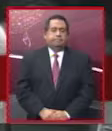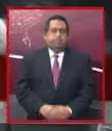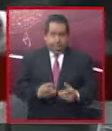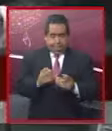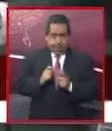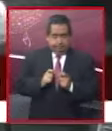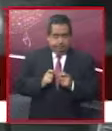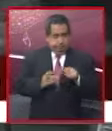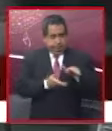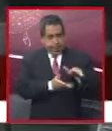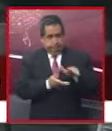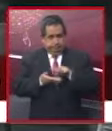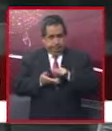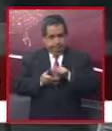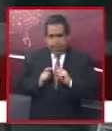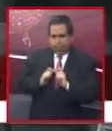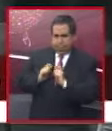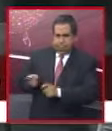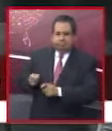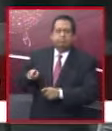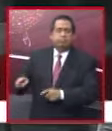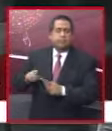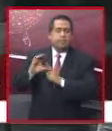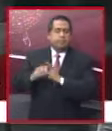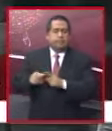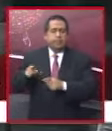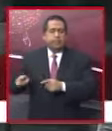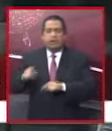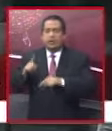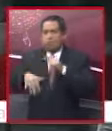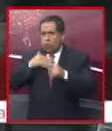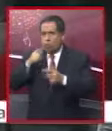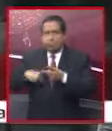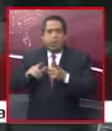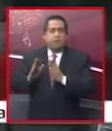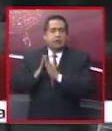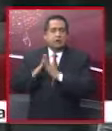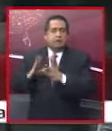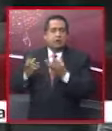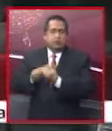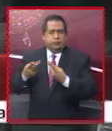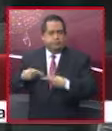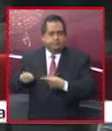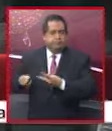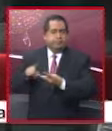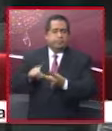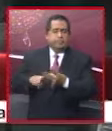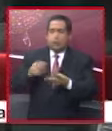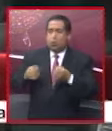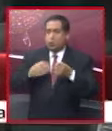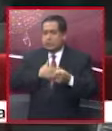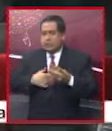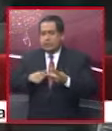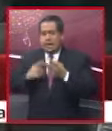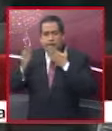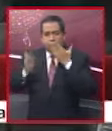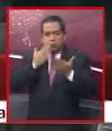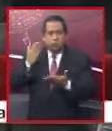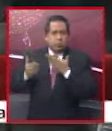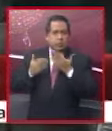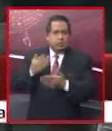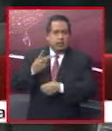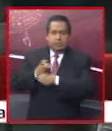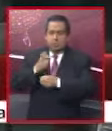Túrnese el expediente de este asunto a las Comisiones Unidas de Anticorrupción y Participación Ciudadana, de Justicia y de Estudios